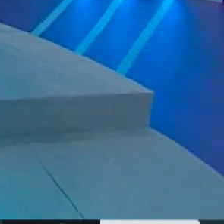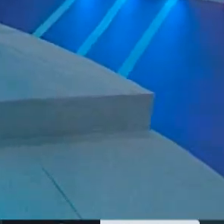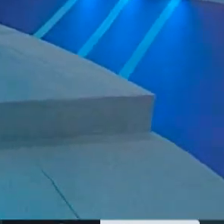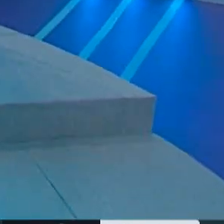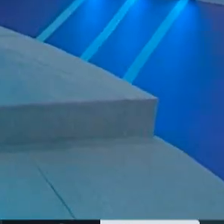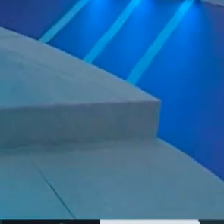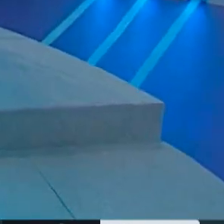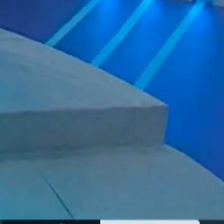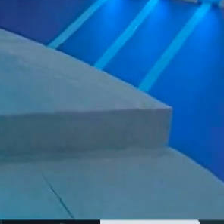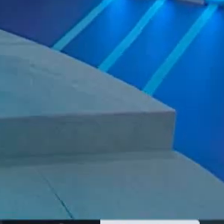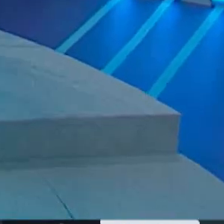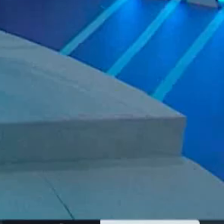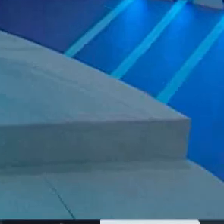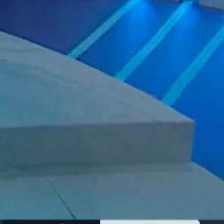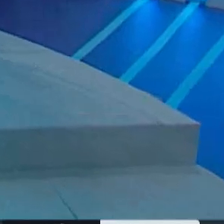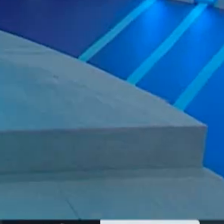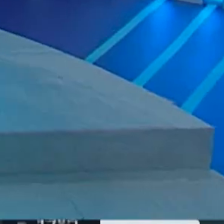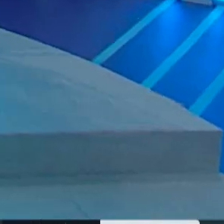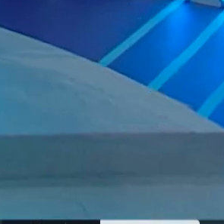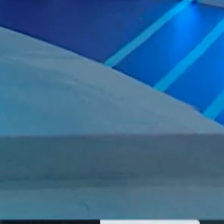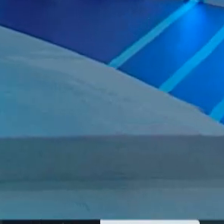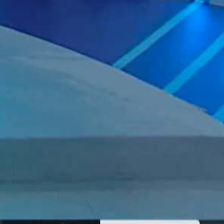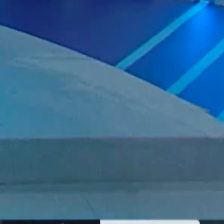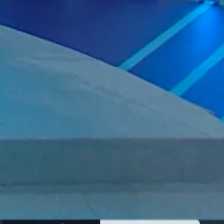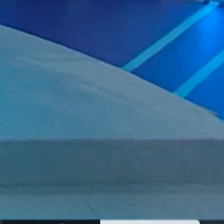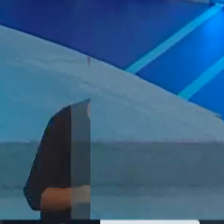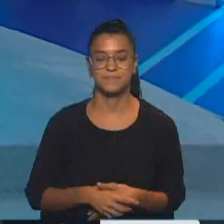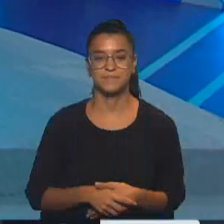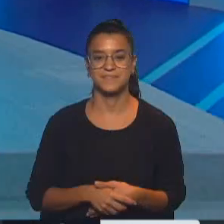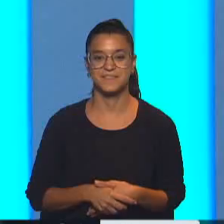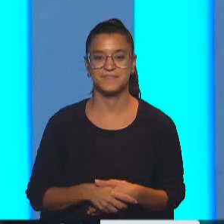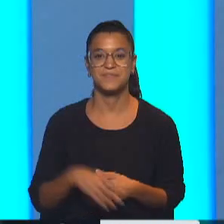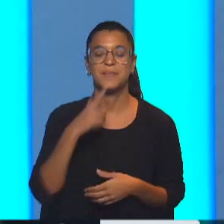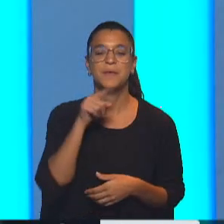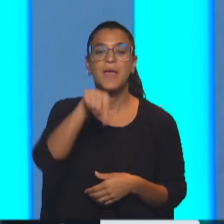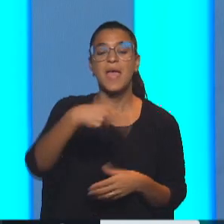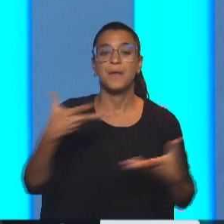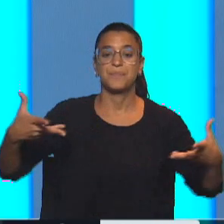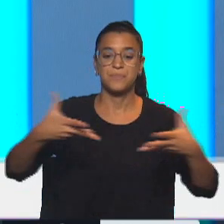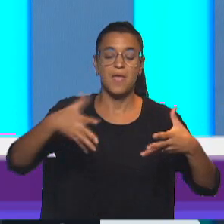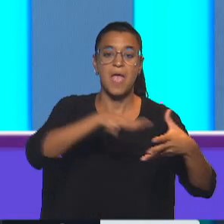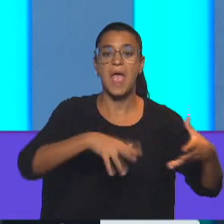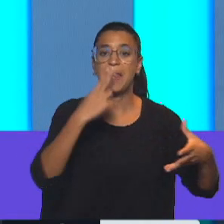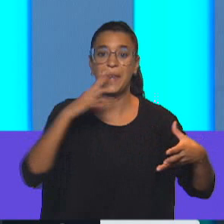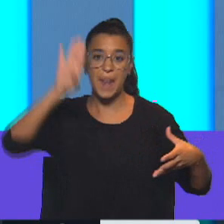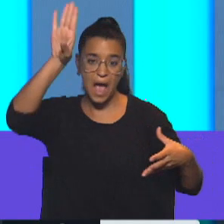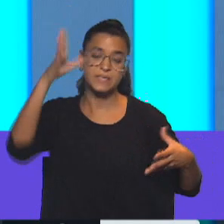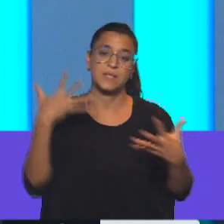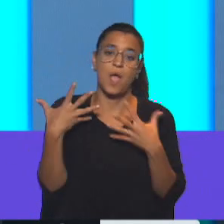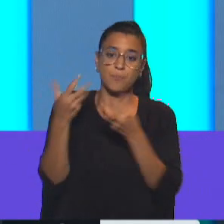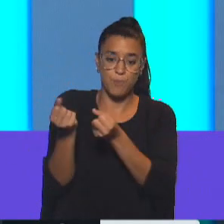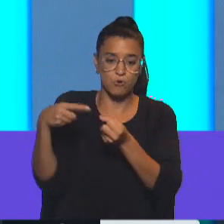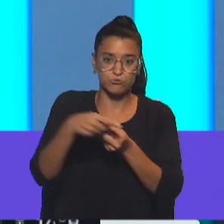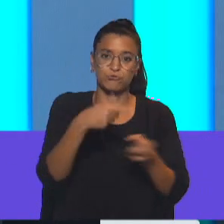Holocausto fue el exterminio de 6 millones de judíos a manos del régimen nazi y sus colaboradores, ¿no? Esto se dio en